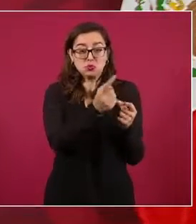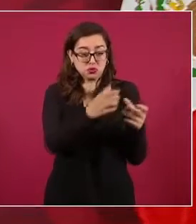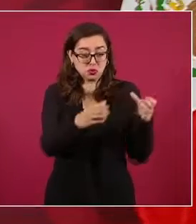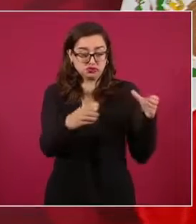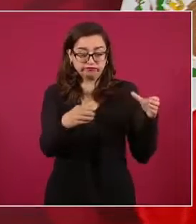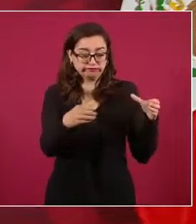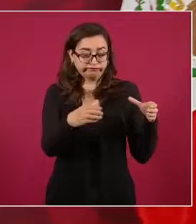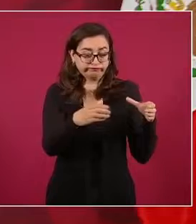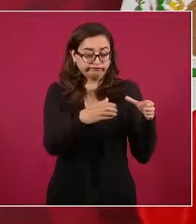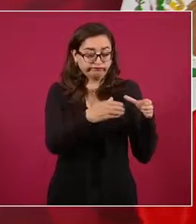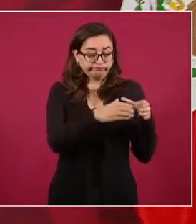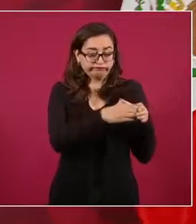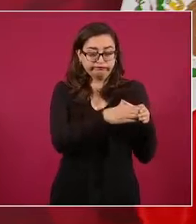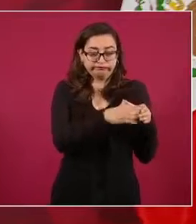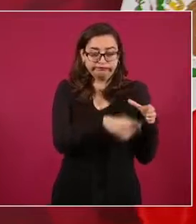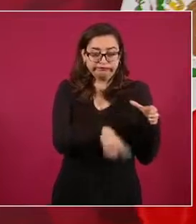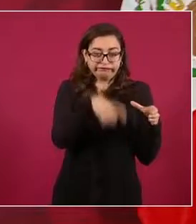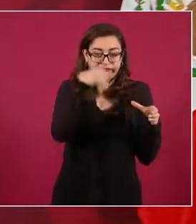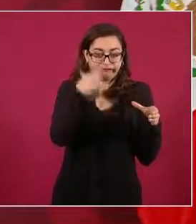se supiera.